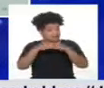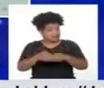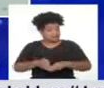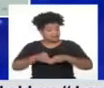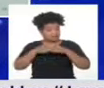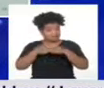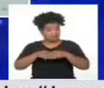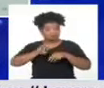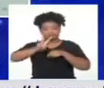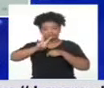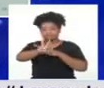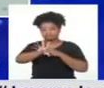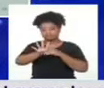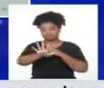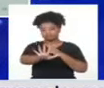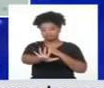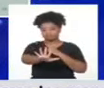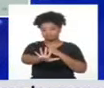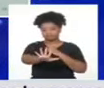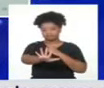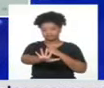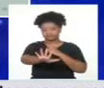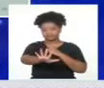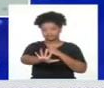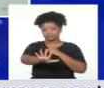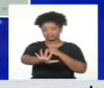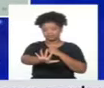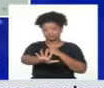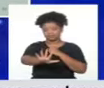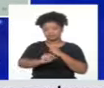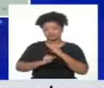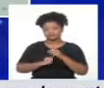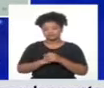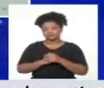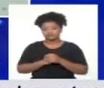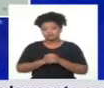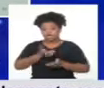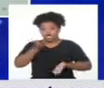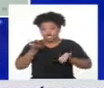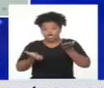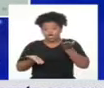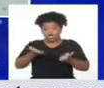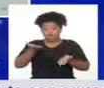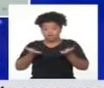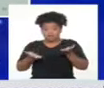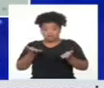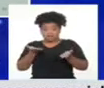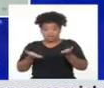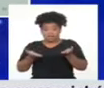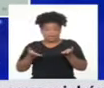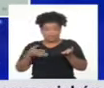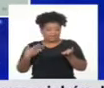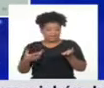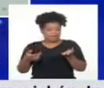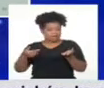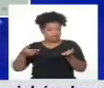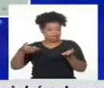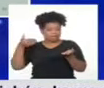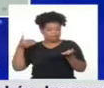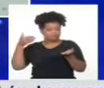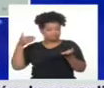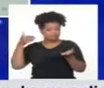35 casos autóctonos. Podemos decir que comparativamente con la alta transmisión que